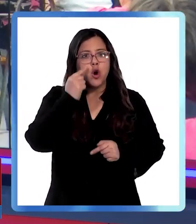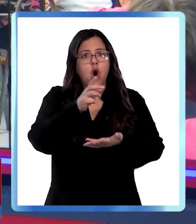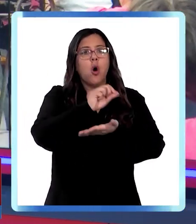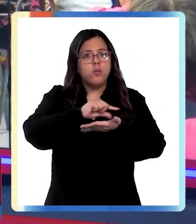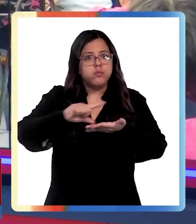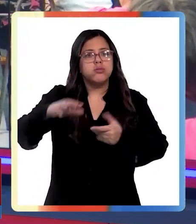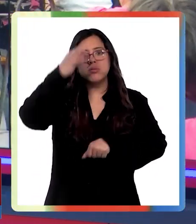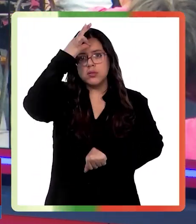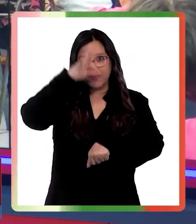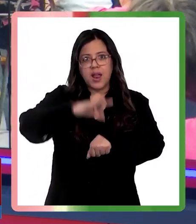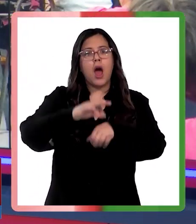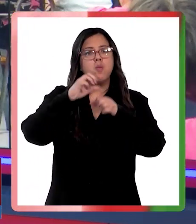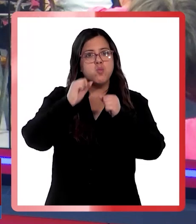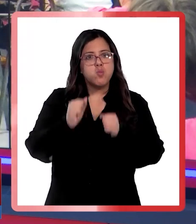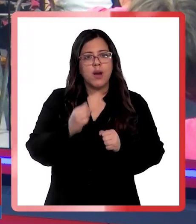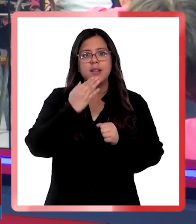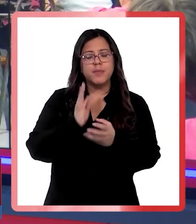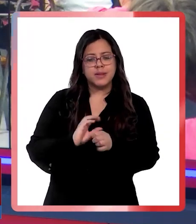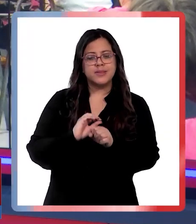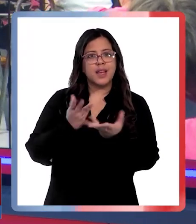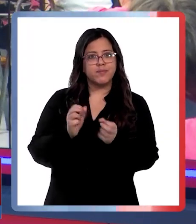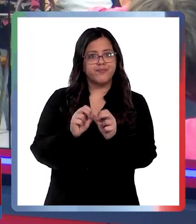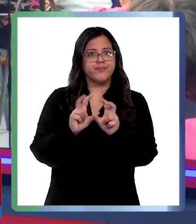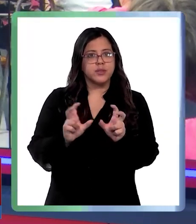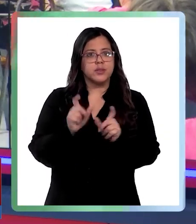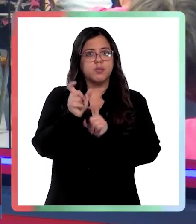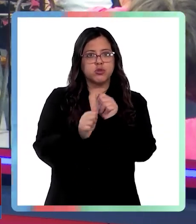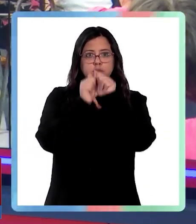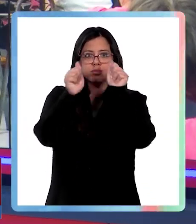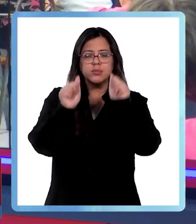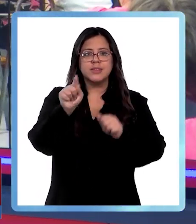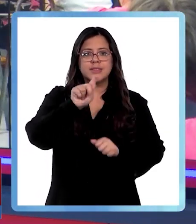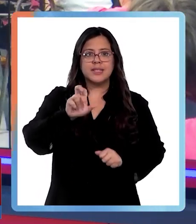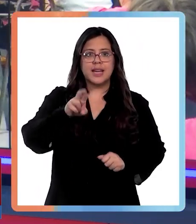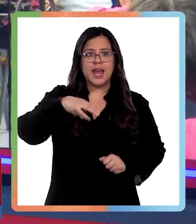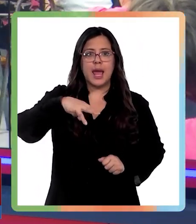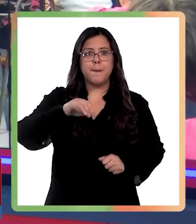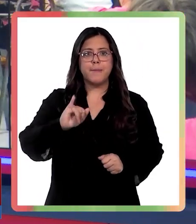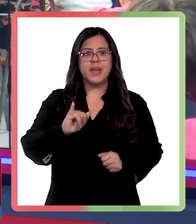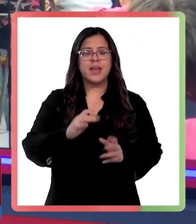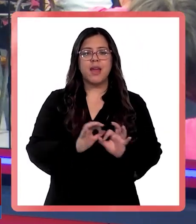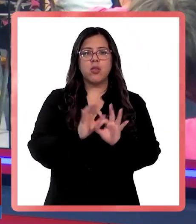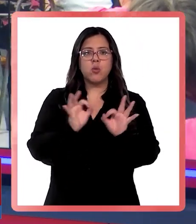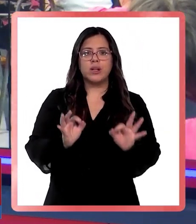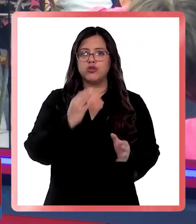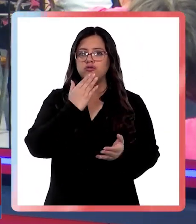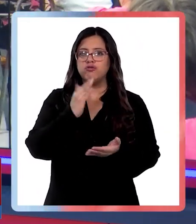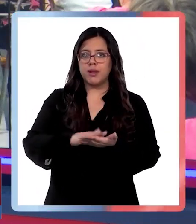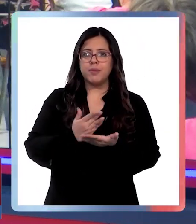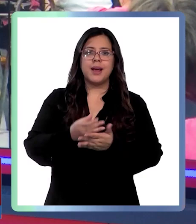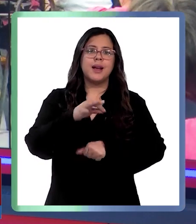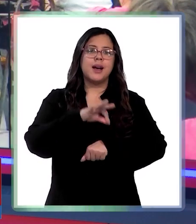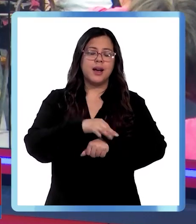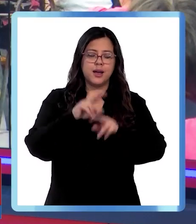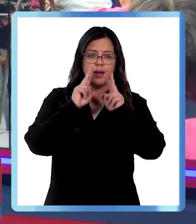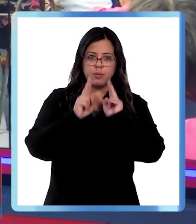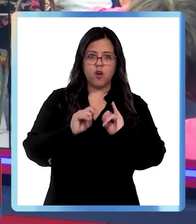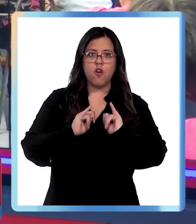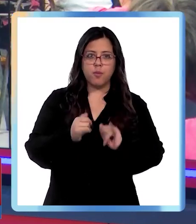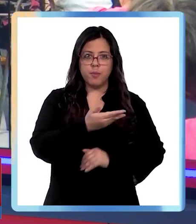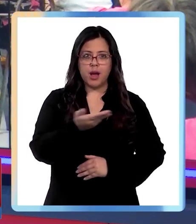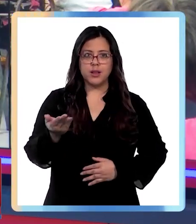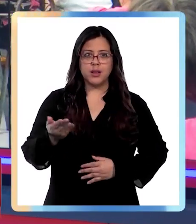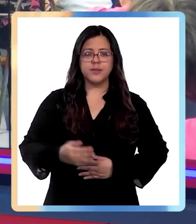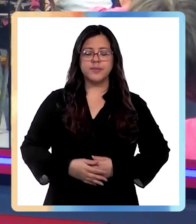de enfermedades respiratorias y que mantienen alerta a las autoridades de las seremis de Educación y de Salud. Lo vemos